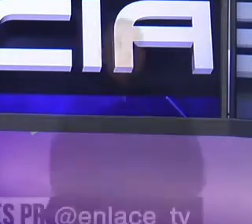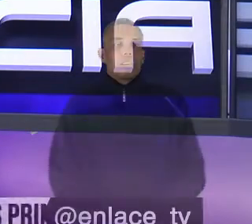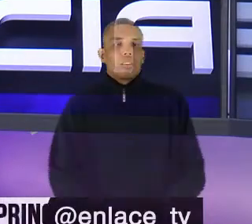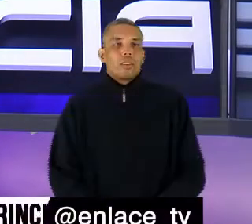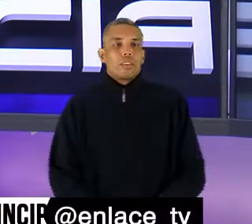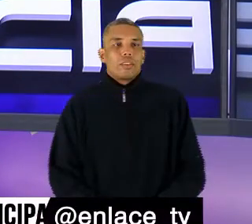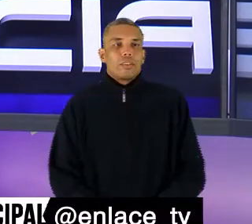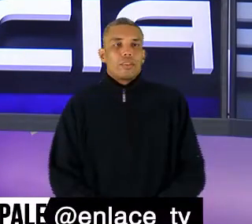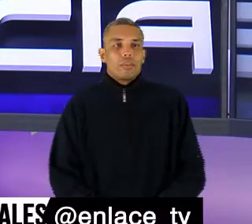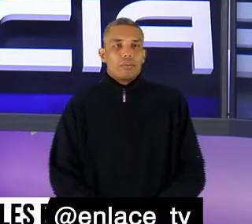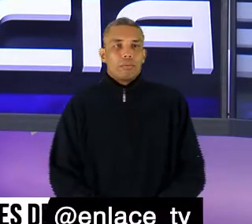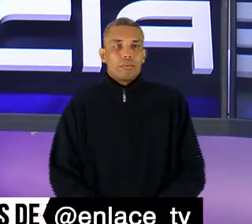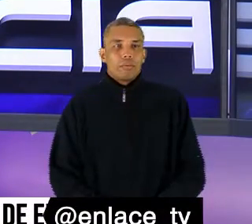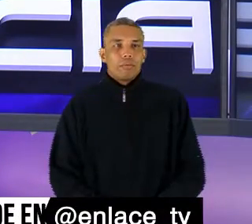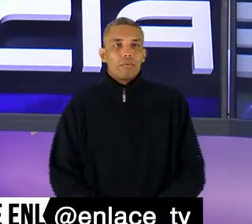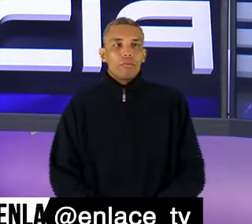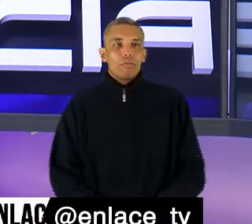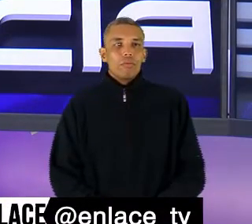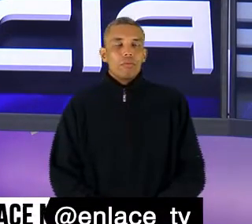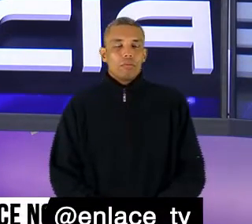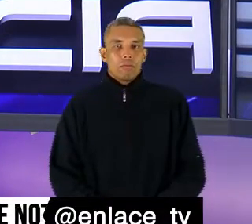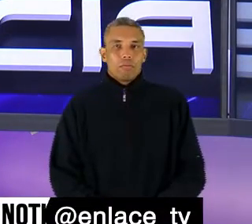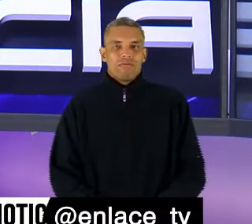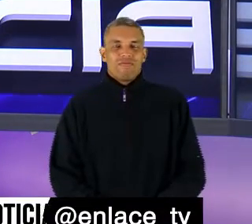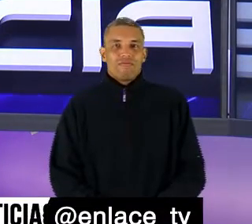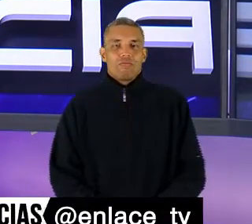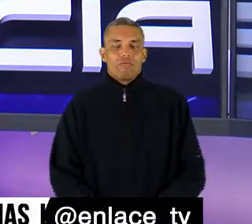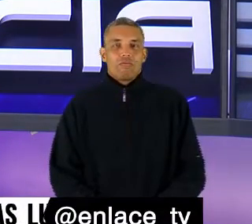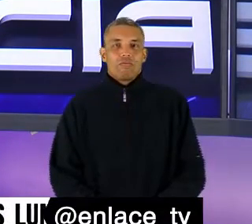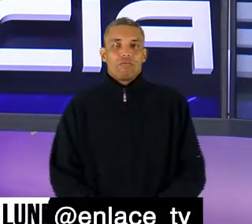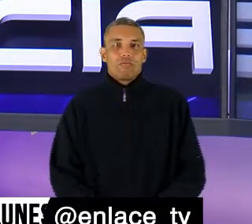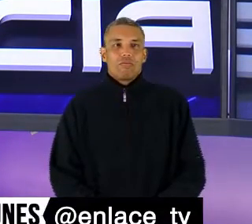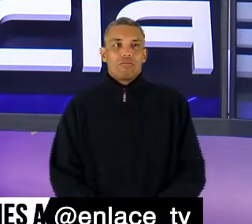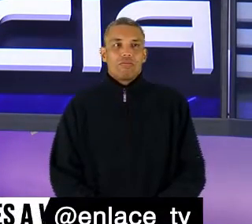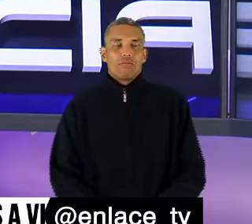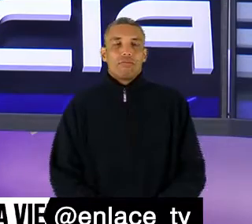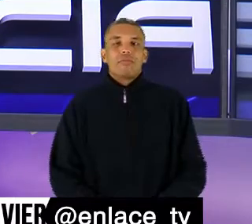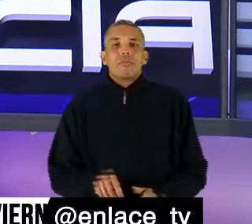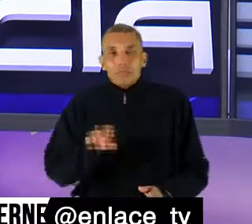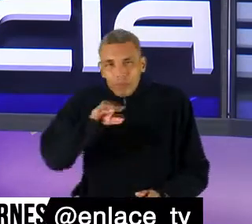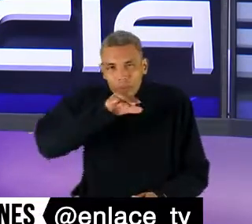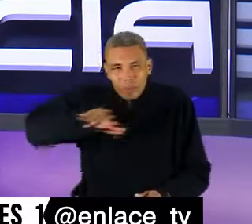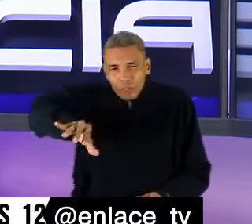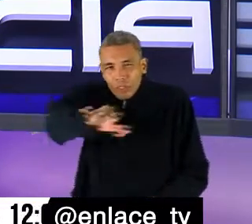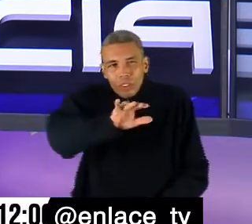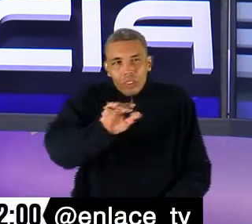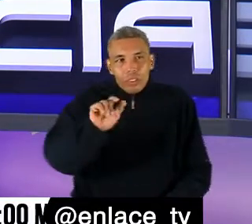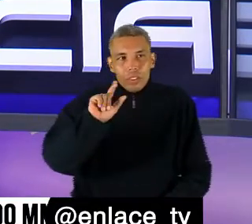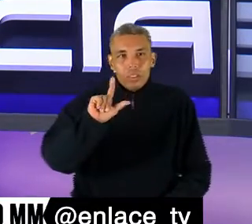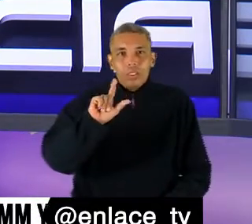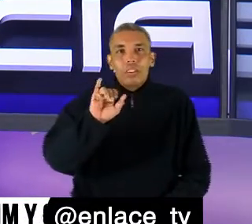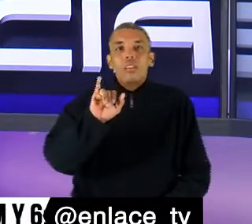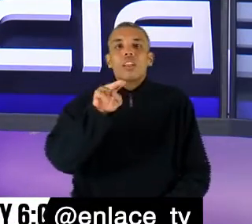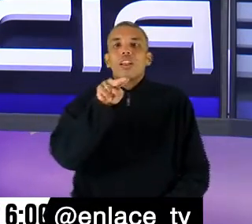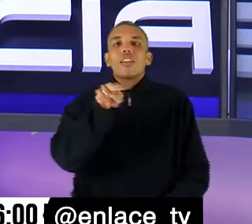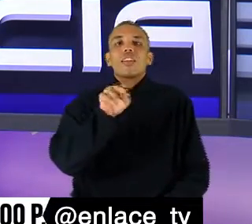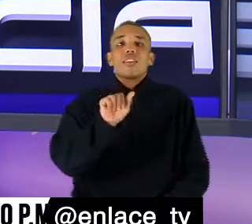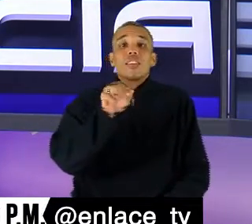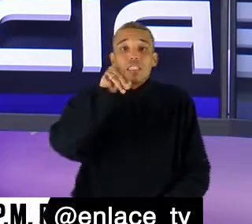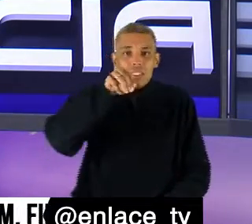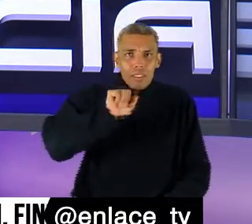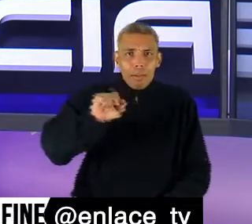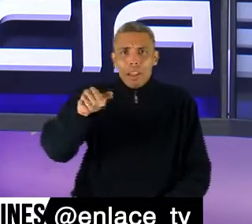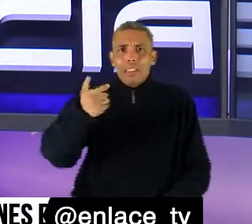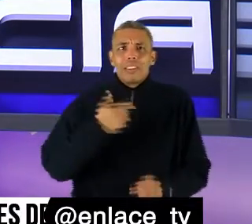Bienvenidos al desarrollo de nuestra información. Continúan llegando personas al sector de la Lizama. Hasta el momento no se han presentado bloqueos y los manifestantes